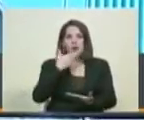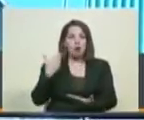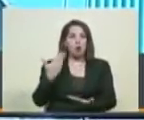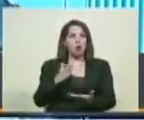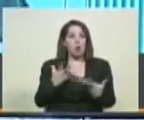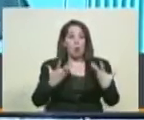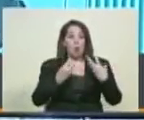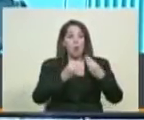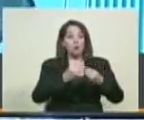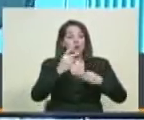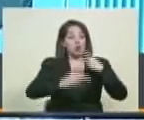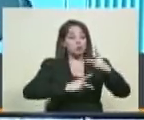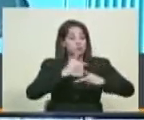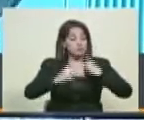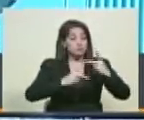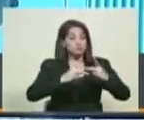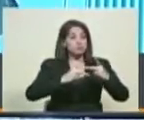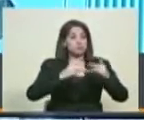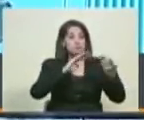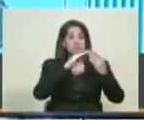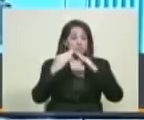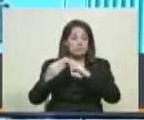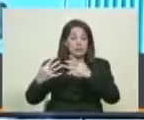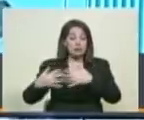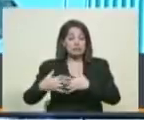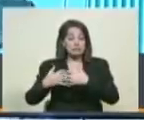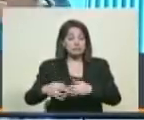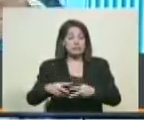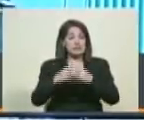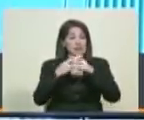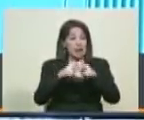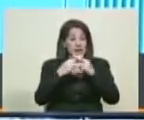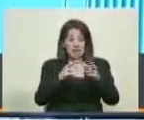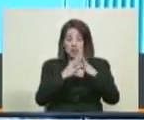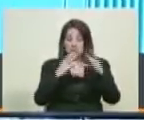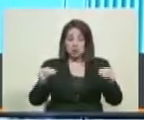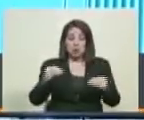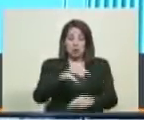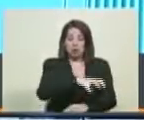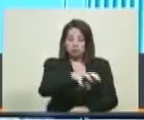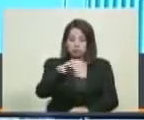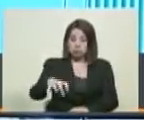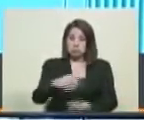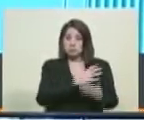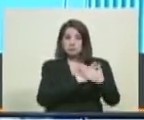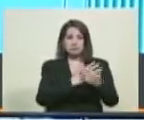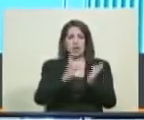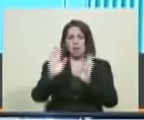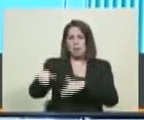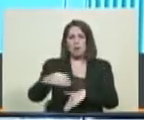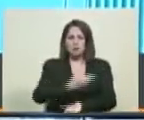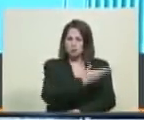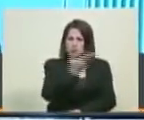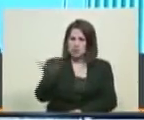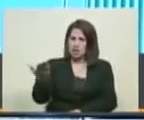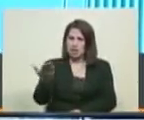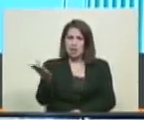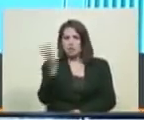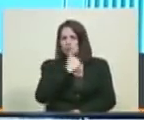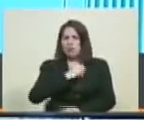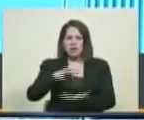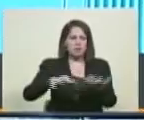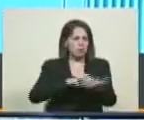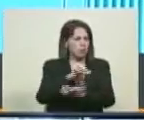lado de las proveedurías vamos a montar un sistema de talleres en todos los estados del país para prestarle apoyo a ustedes y que ustedes no tengan ningún